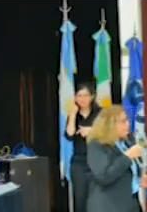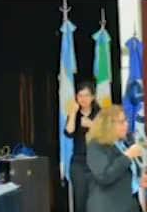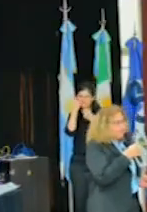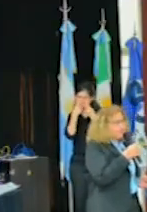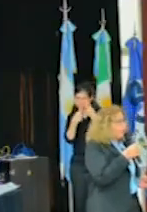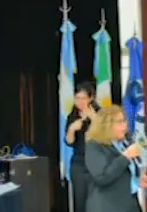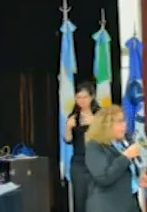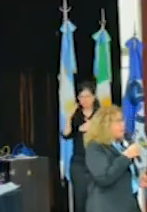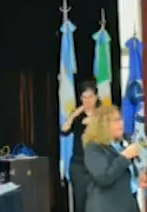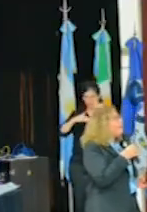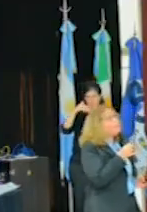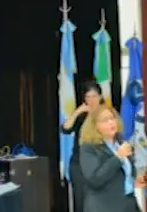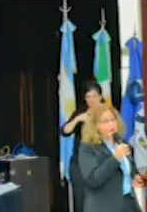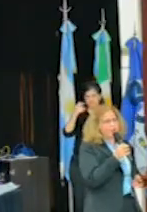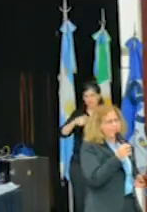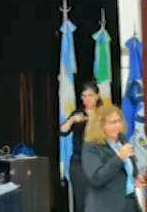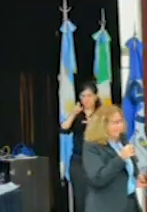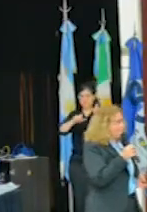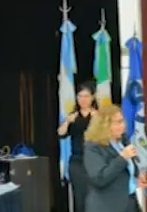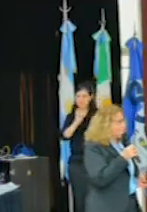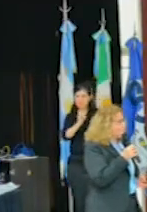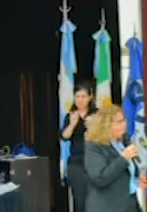personas mayores son los principales protagonistas